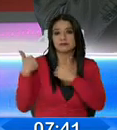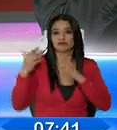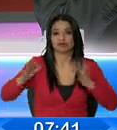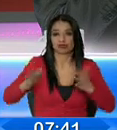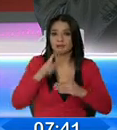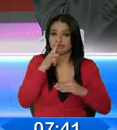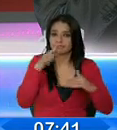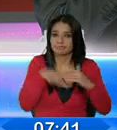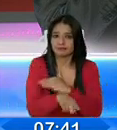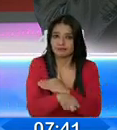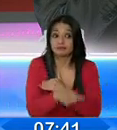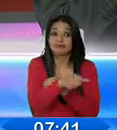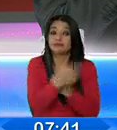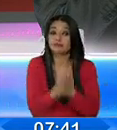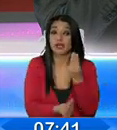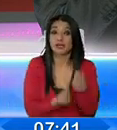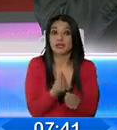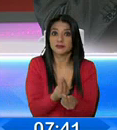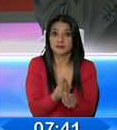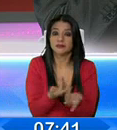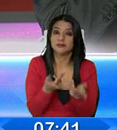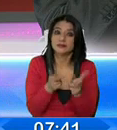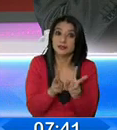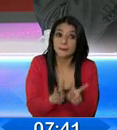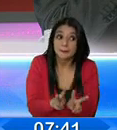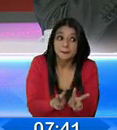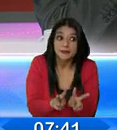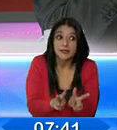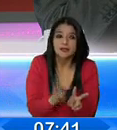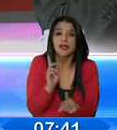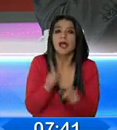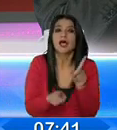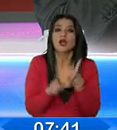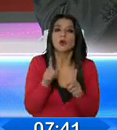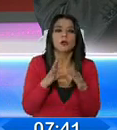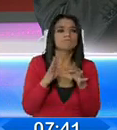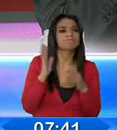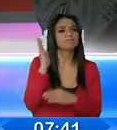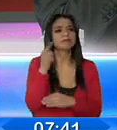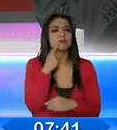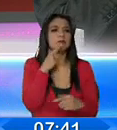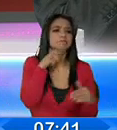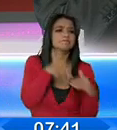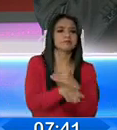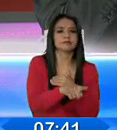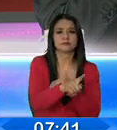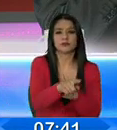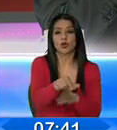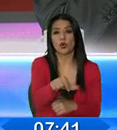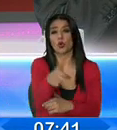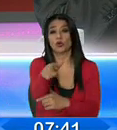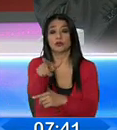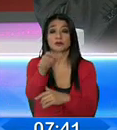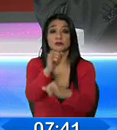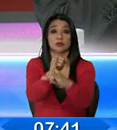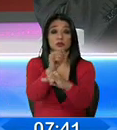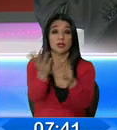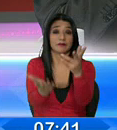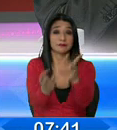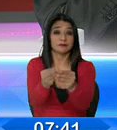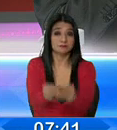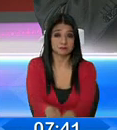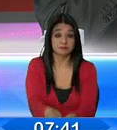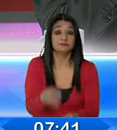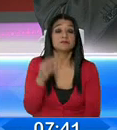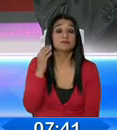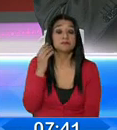sino que esto da lugar a intervenciones que pueden afectar la acción de otras instituciones. La fiscal